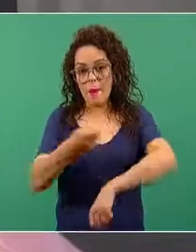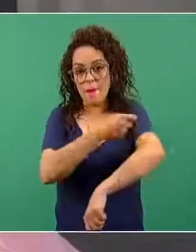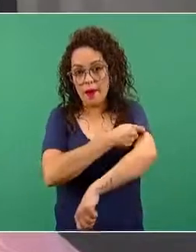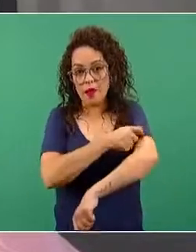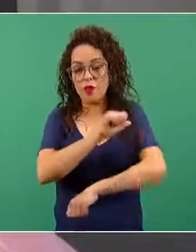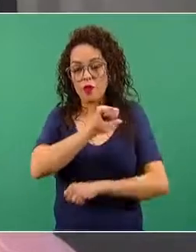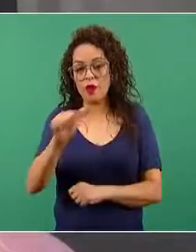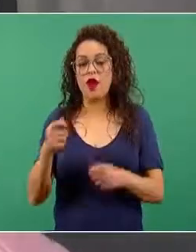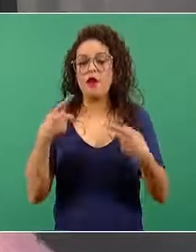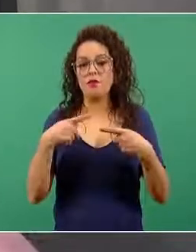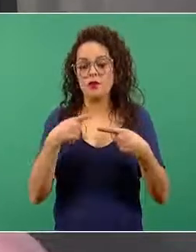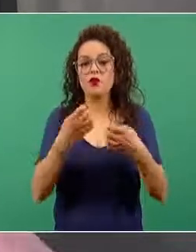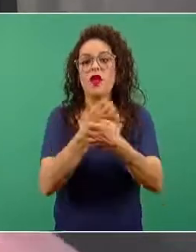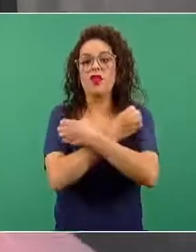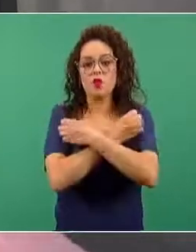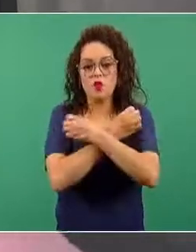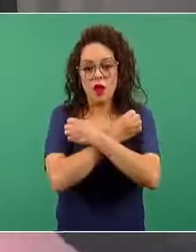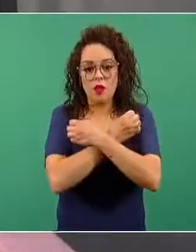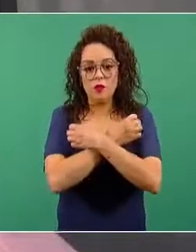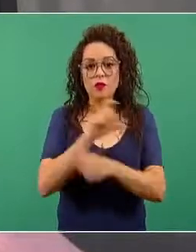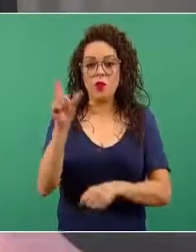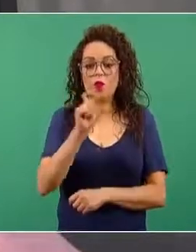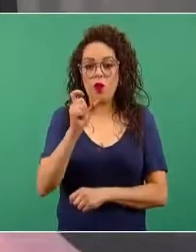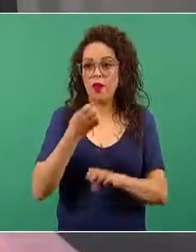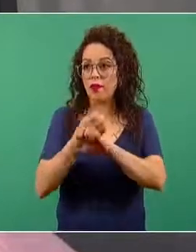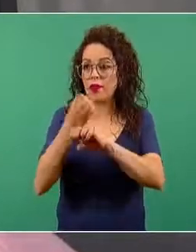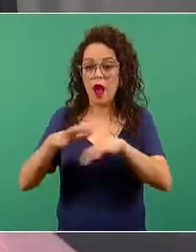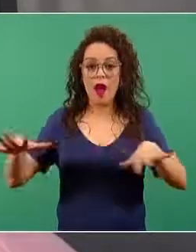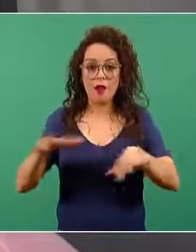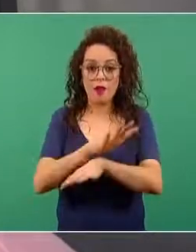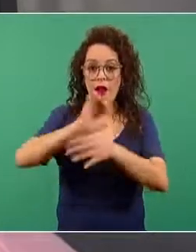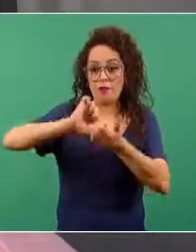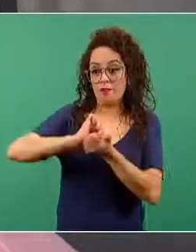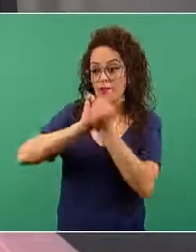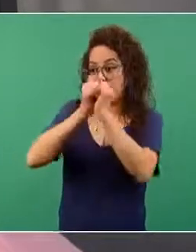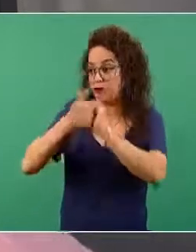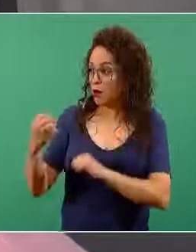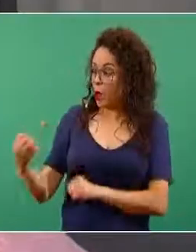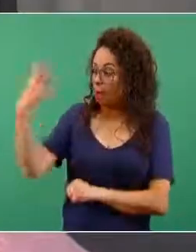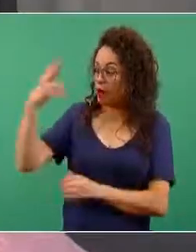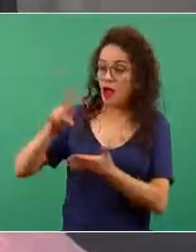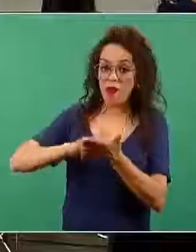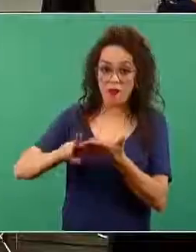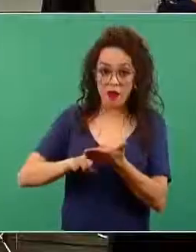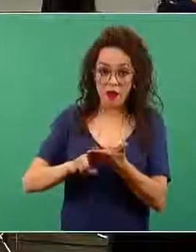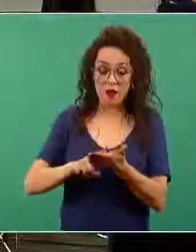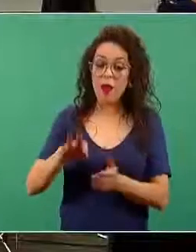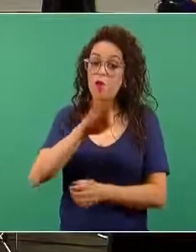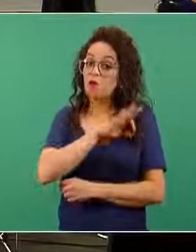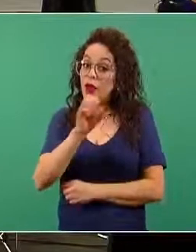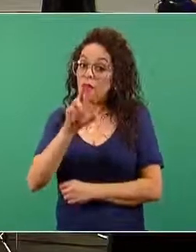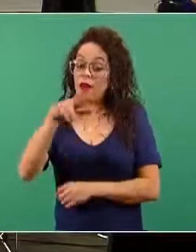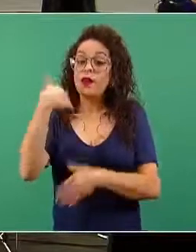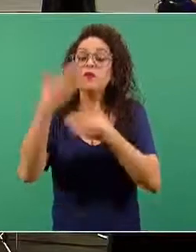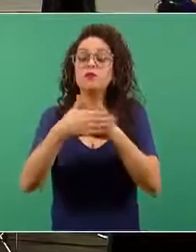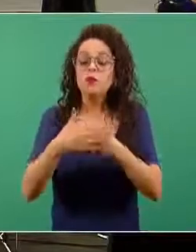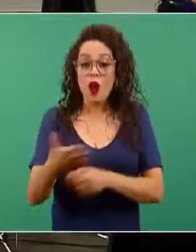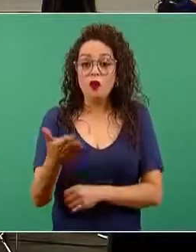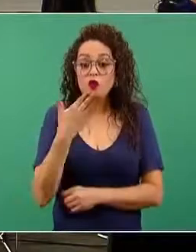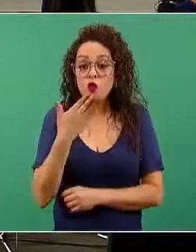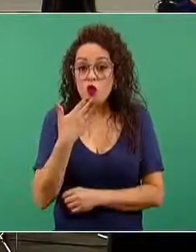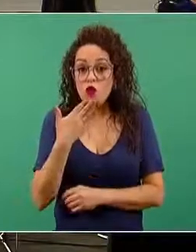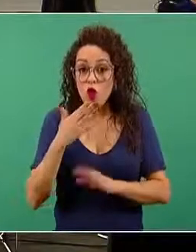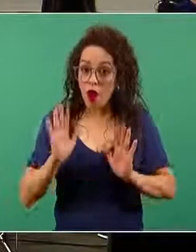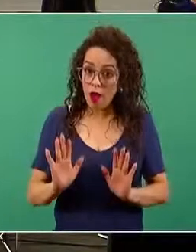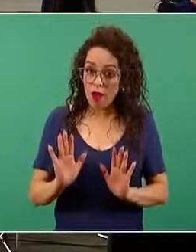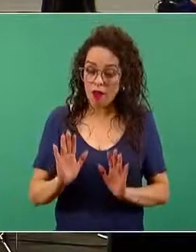las entidades federativas que pasen al semáforo verde. Sonora podría ser la siguiente, esto lo veremos mañana cuando se presente el semáforo,